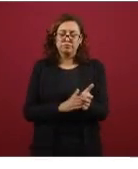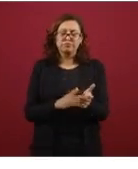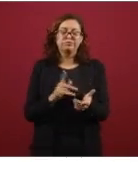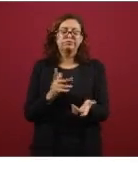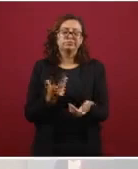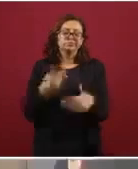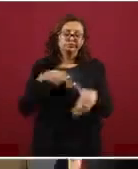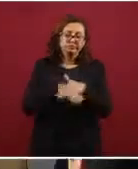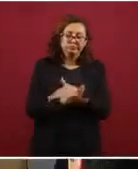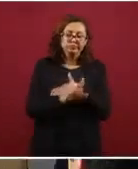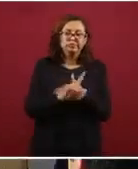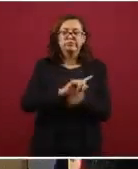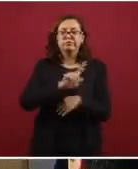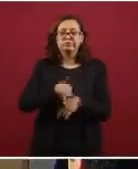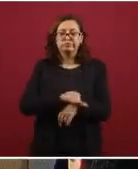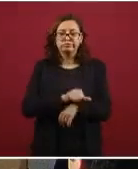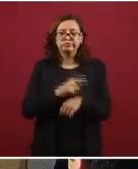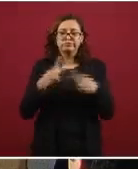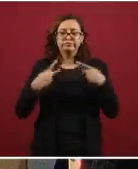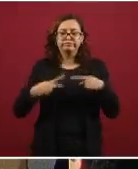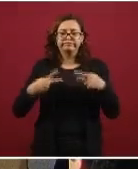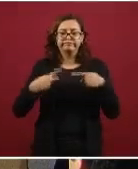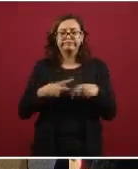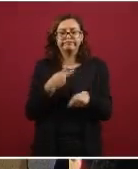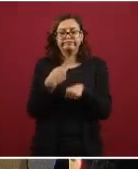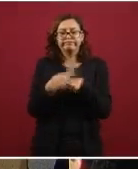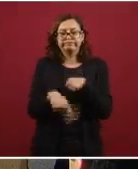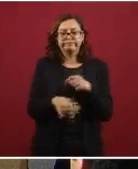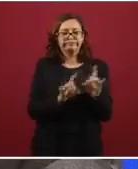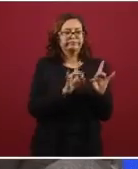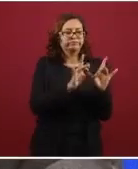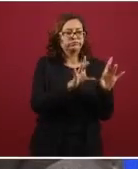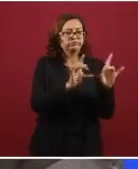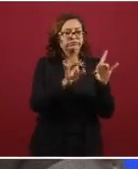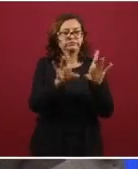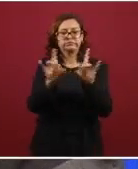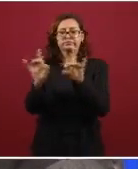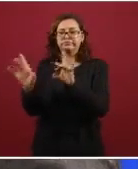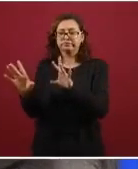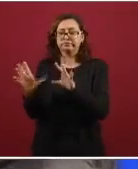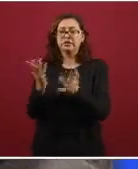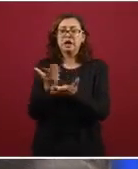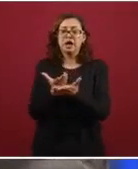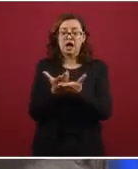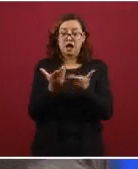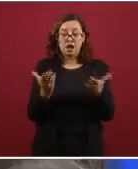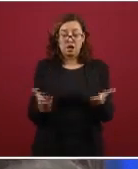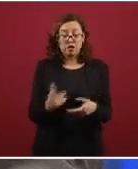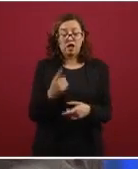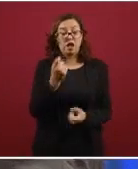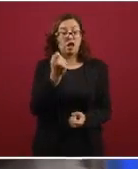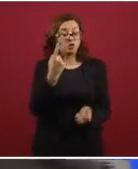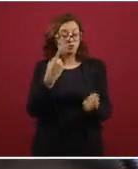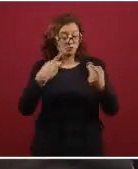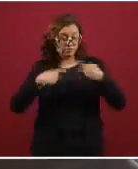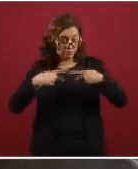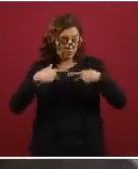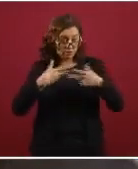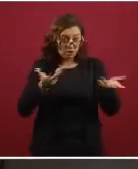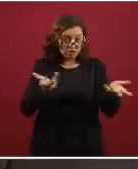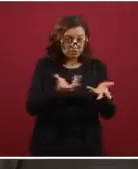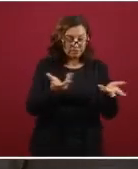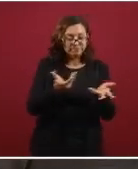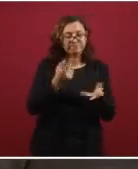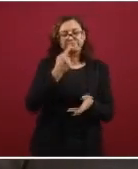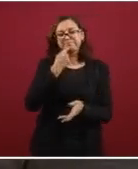las personas. Esto, todos estos casos ya son hoy en día procesos iniciados ante la Fiscalía General de la